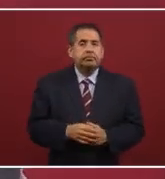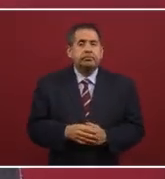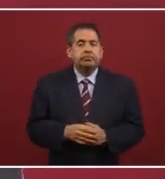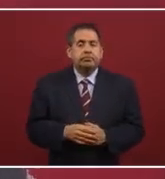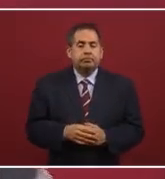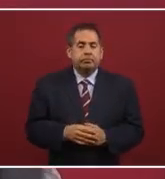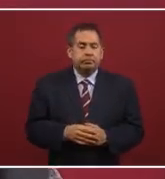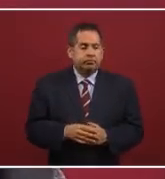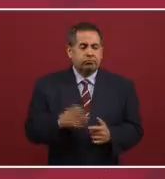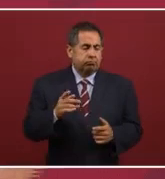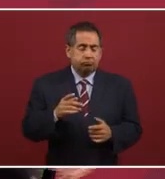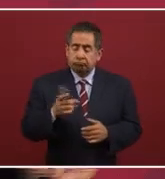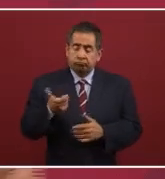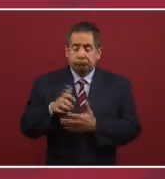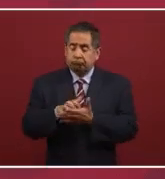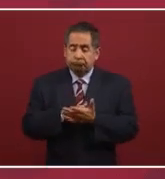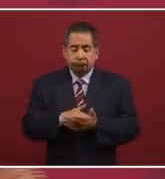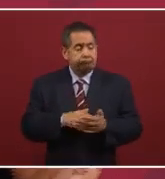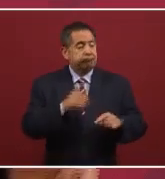afectar